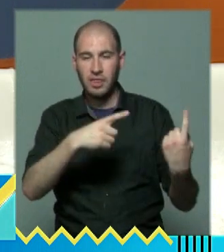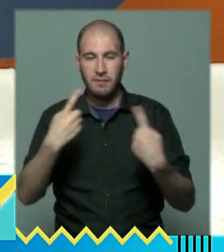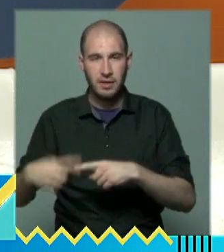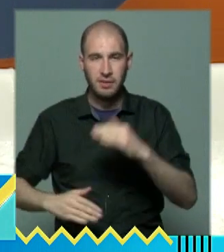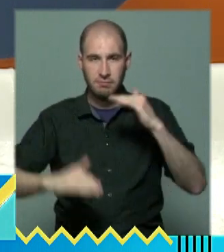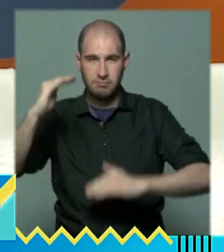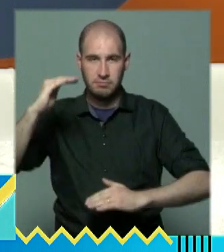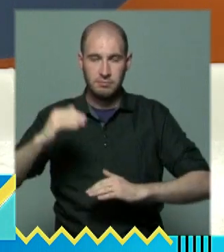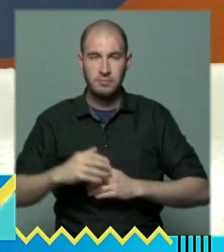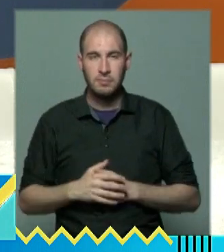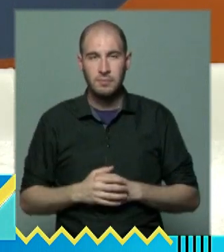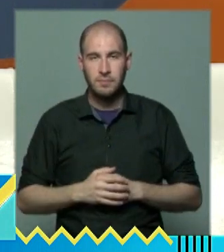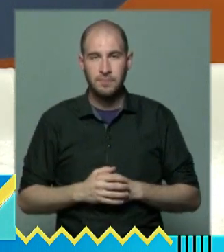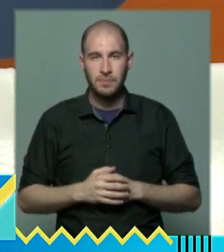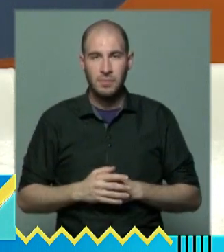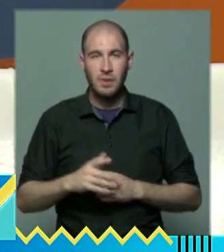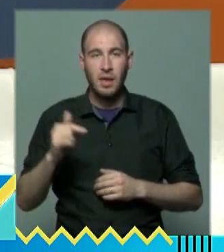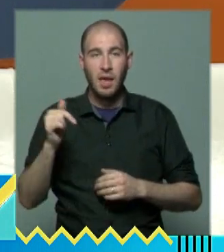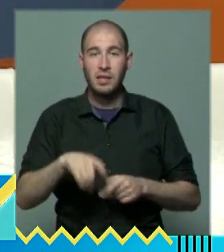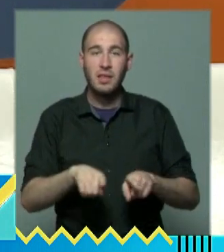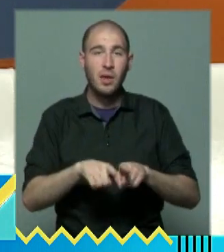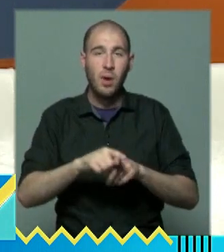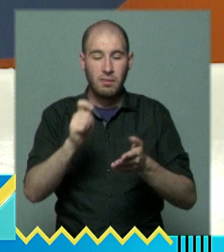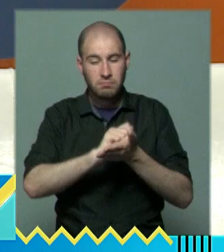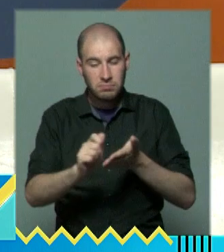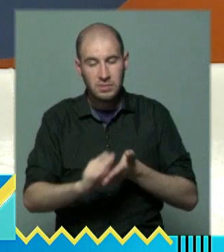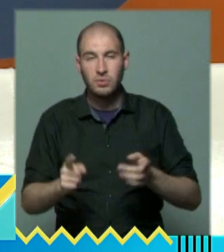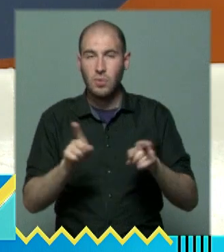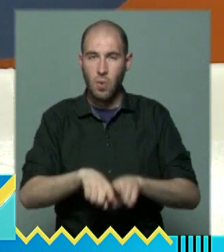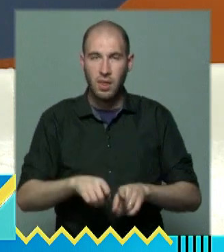asimétricas totalmente, no deja de ser lo que ha quedado redactado